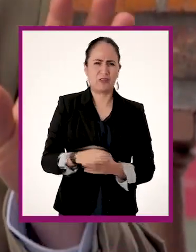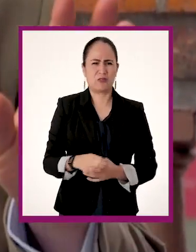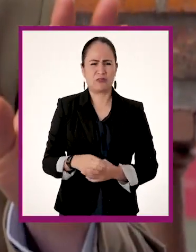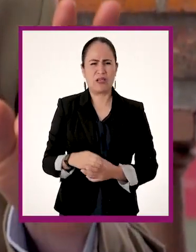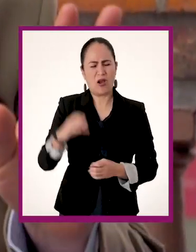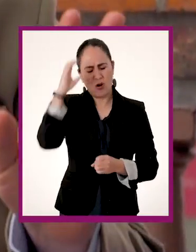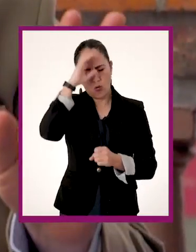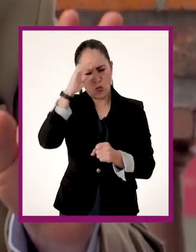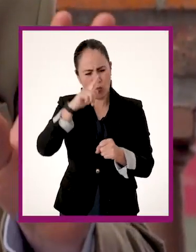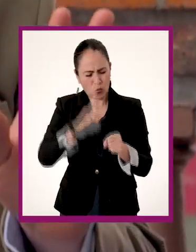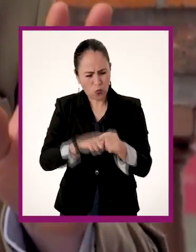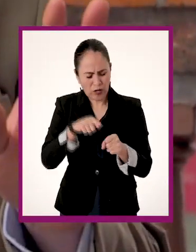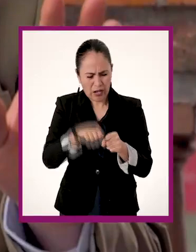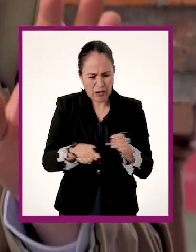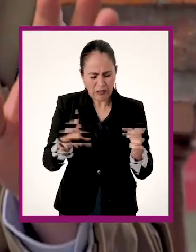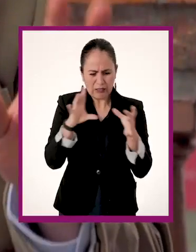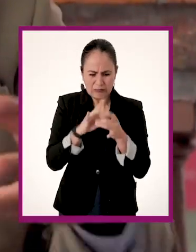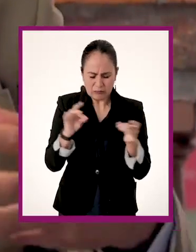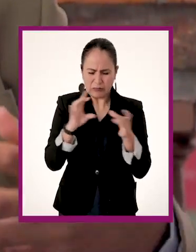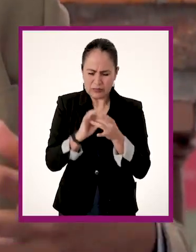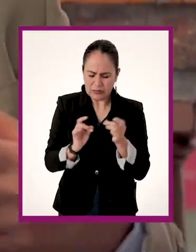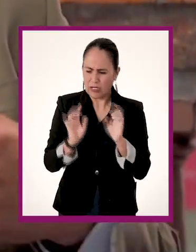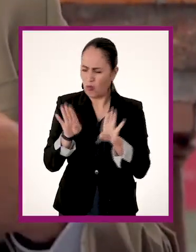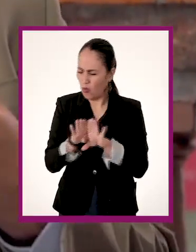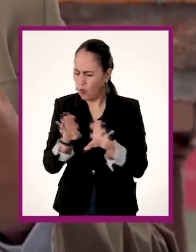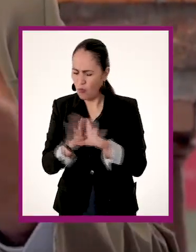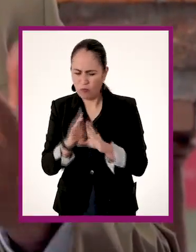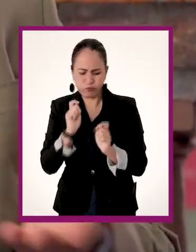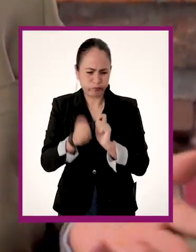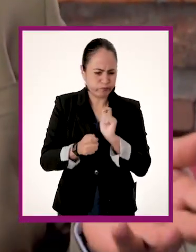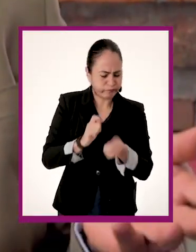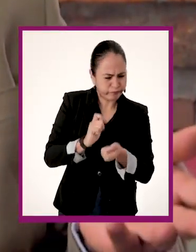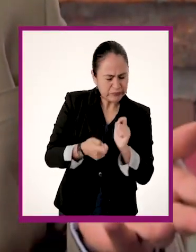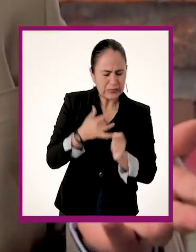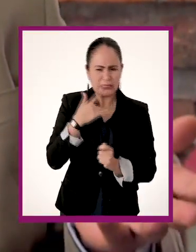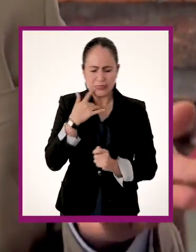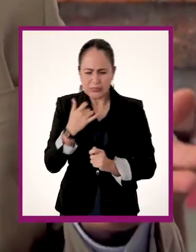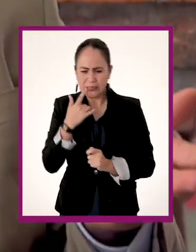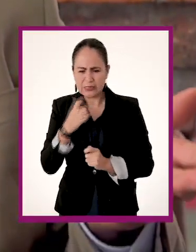como a una mujer dormida. Y entonces el esfuerzo